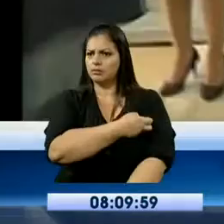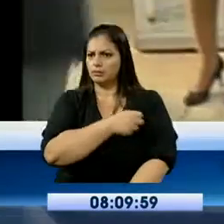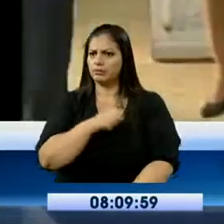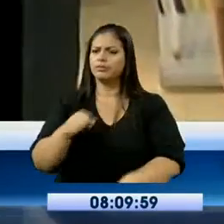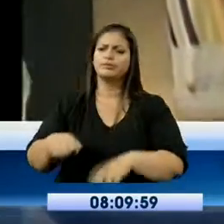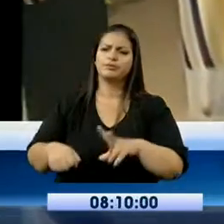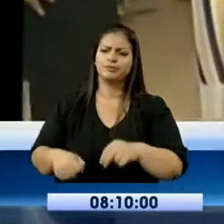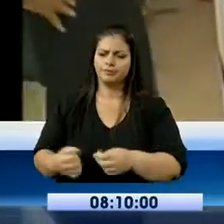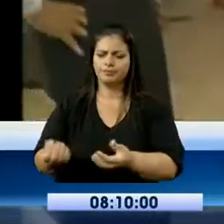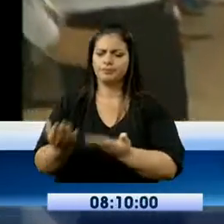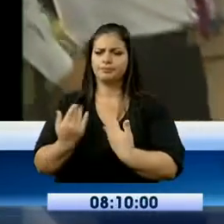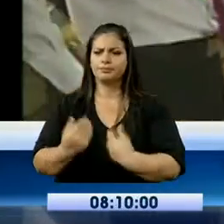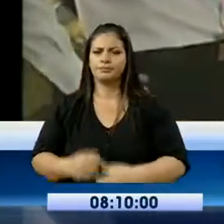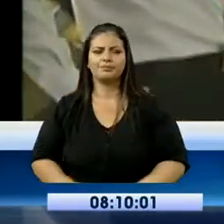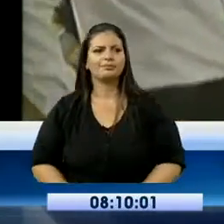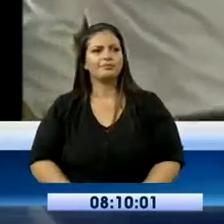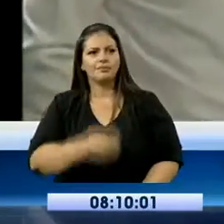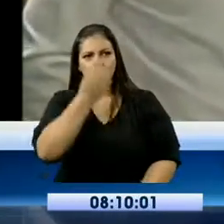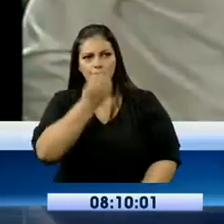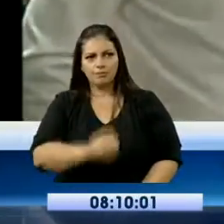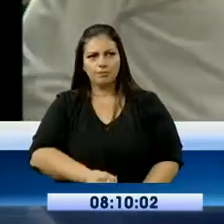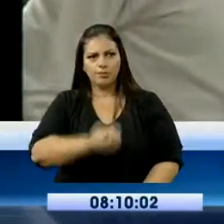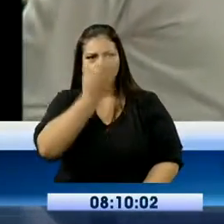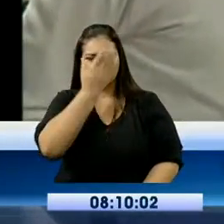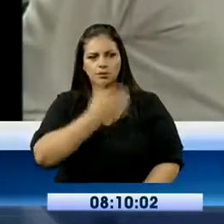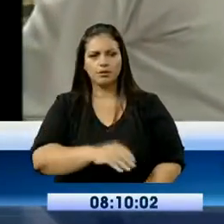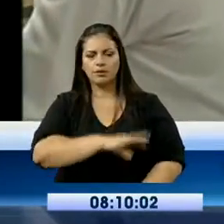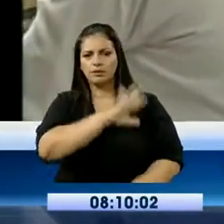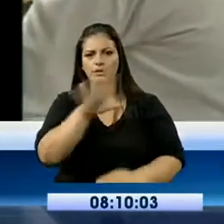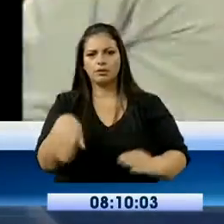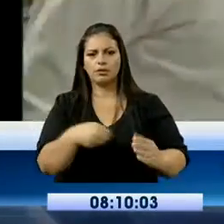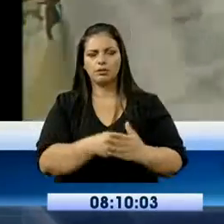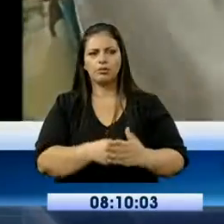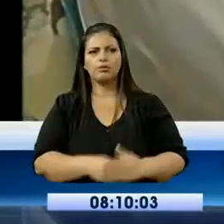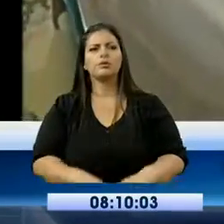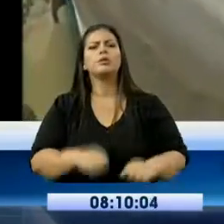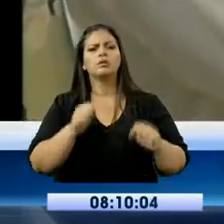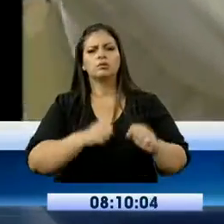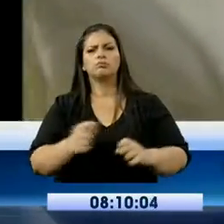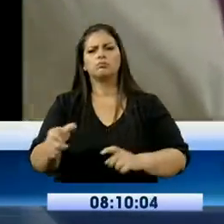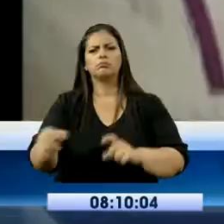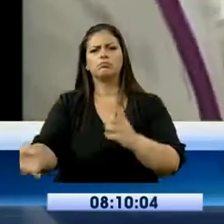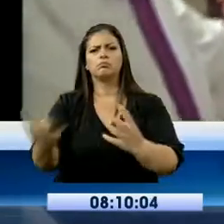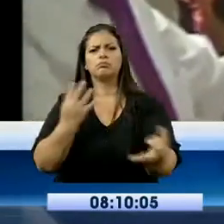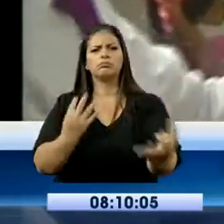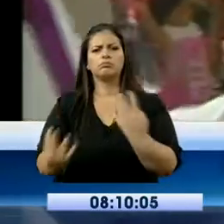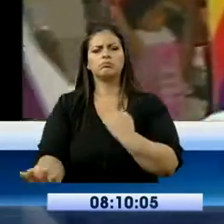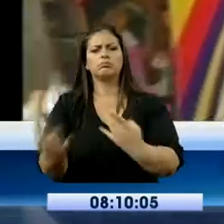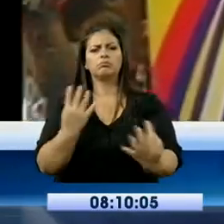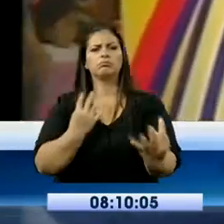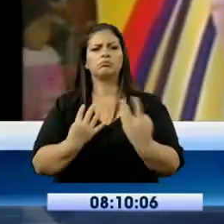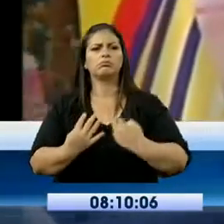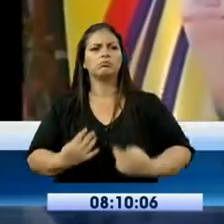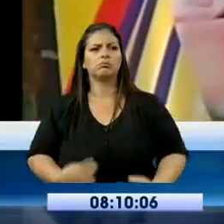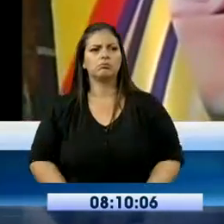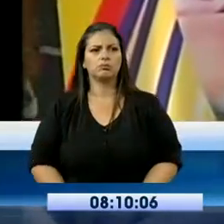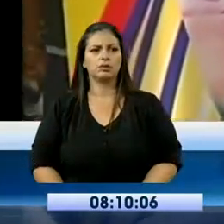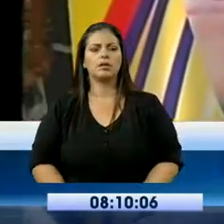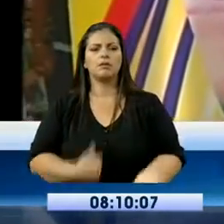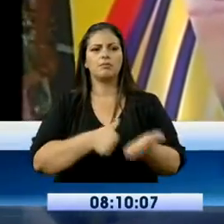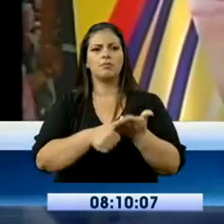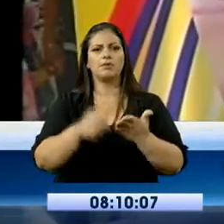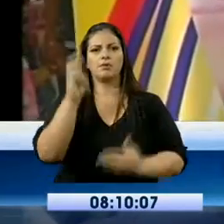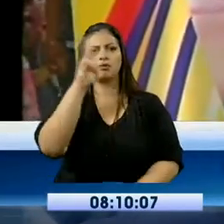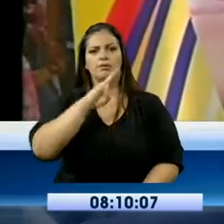otros sectores de Guayaquil. Bueno, buenos días a todos quienes nos están escuchando. Pues siempre la acogida es muy buena, ¿no? Ya que nosotros, pues como Ministerio de Salud Pública,